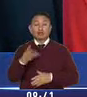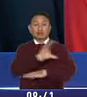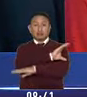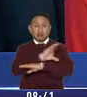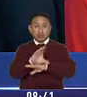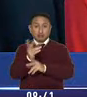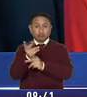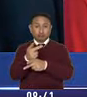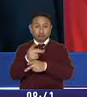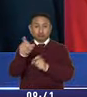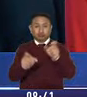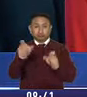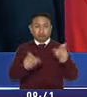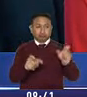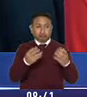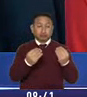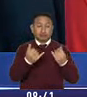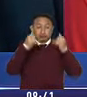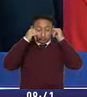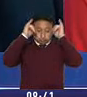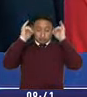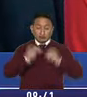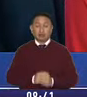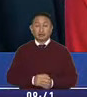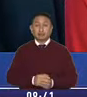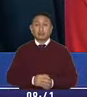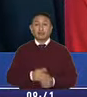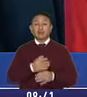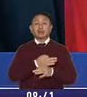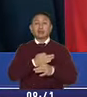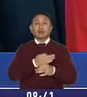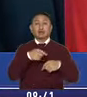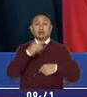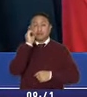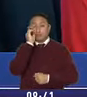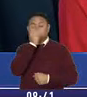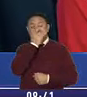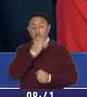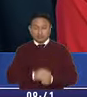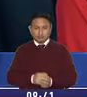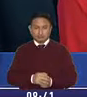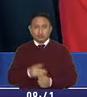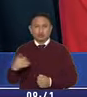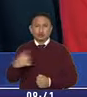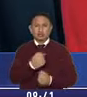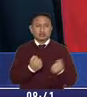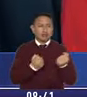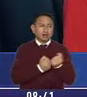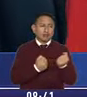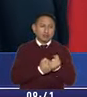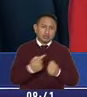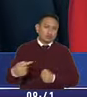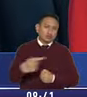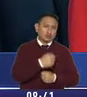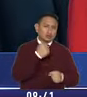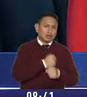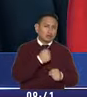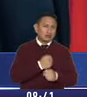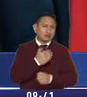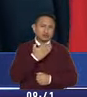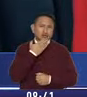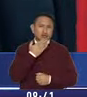número de agricultores, de los ganaderos, productores de café, también de flores. ¿Cómo usted va a apoyar a los productores